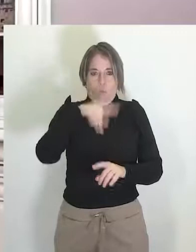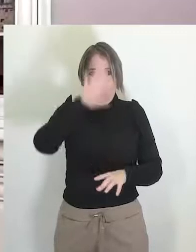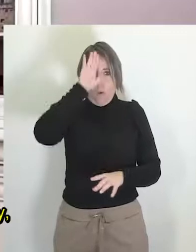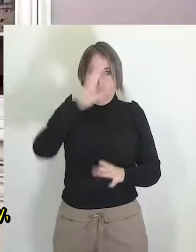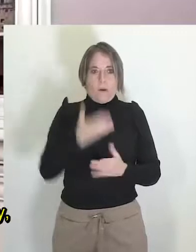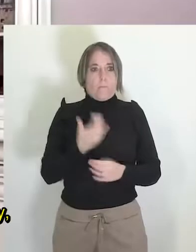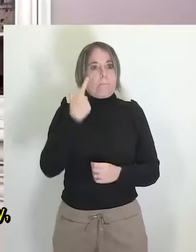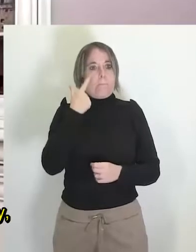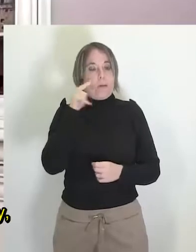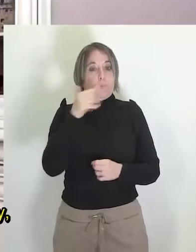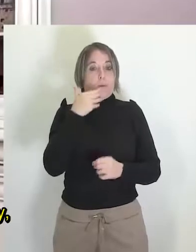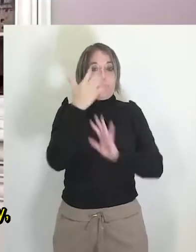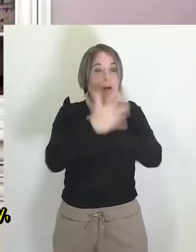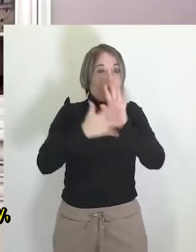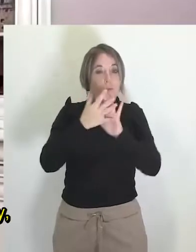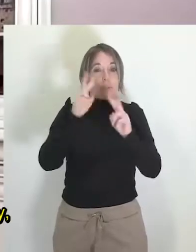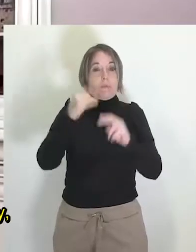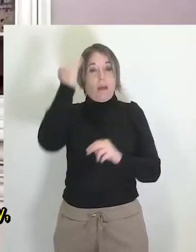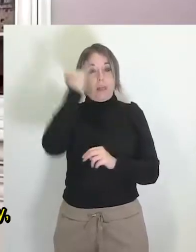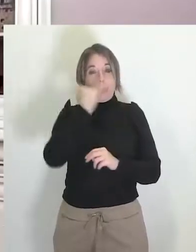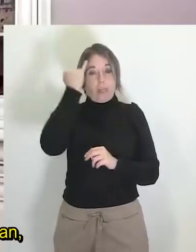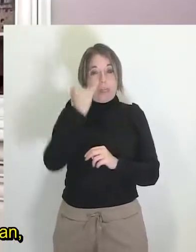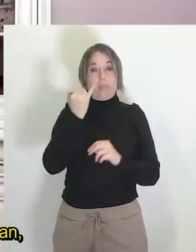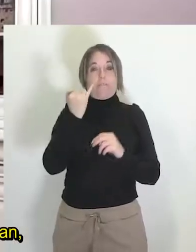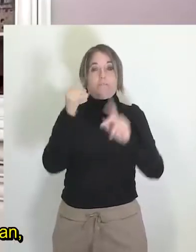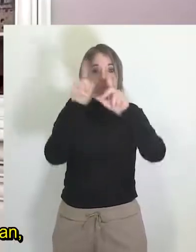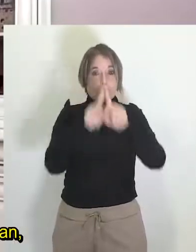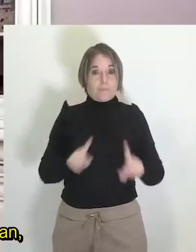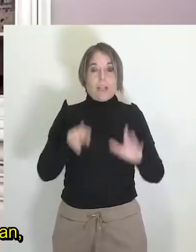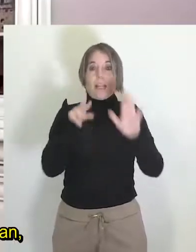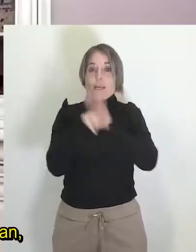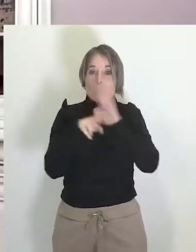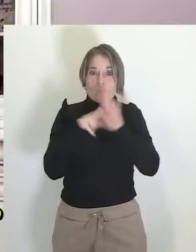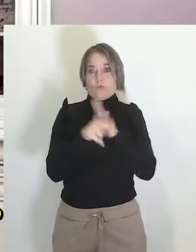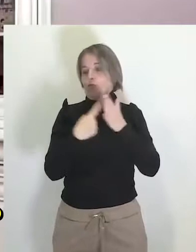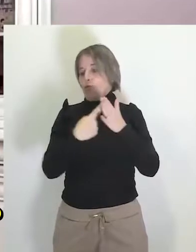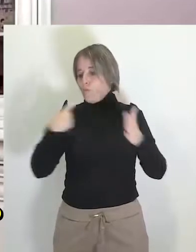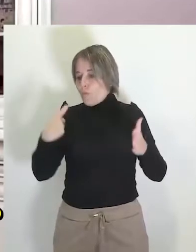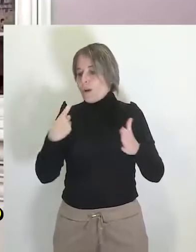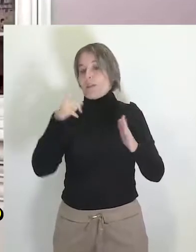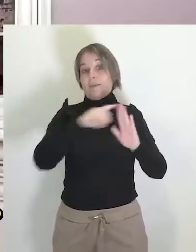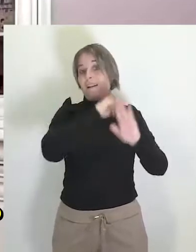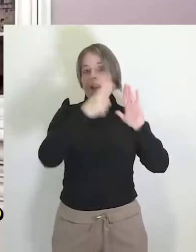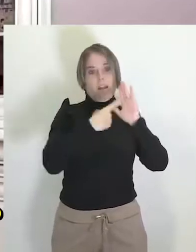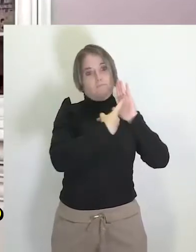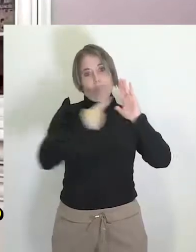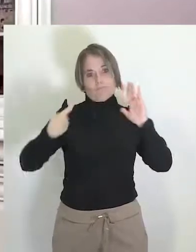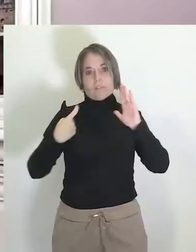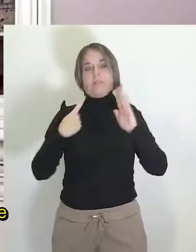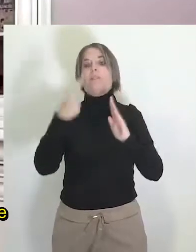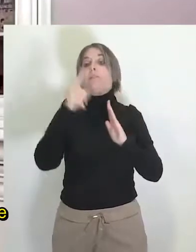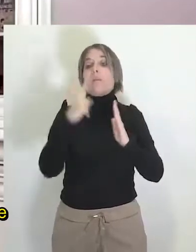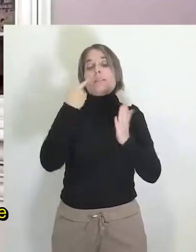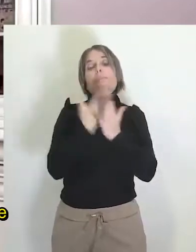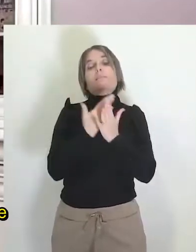escandalosos. Pero cuando hablas, Wendy, de esa invisibilización, de que los recursos se eliminan, de que se declaran incluso inconstitucionales,